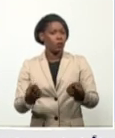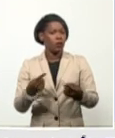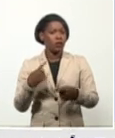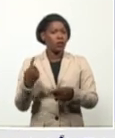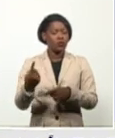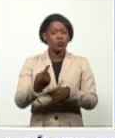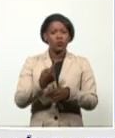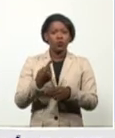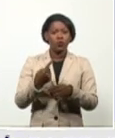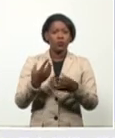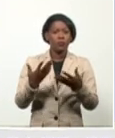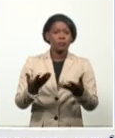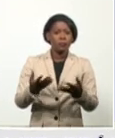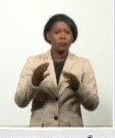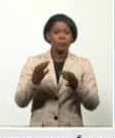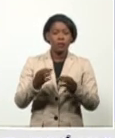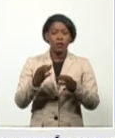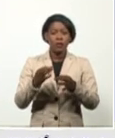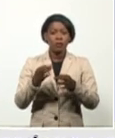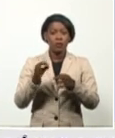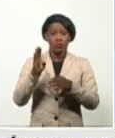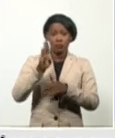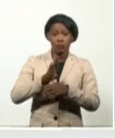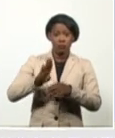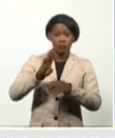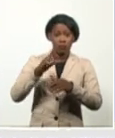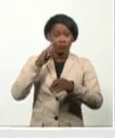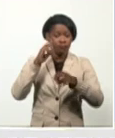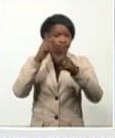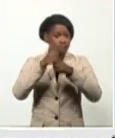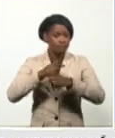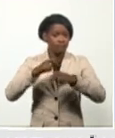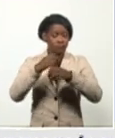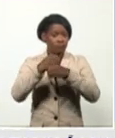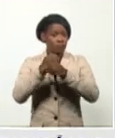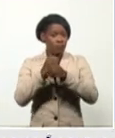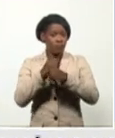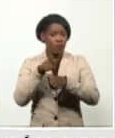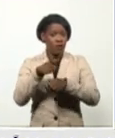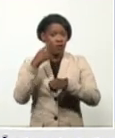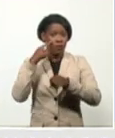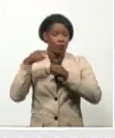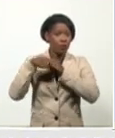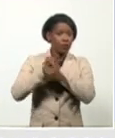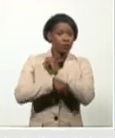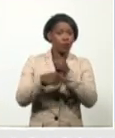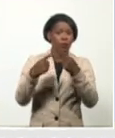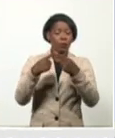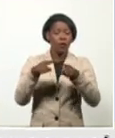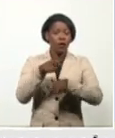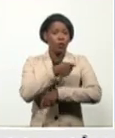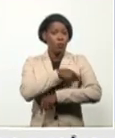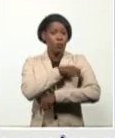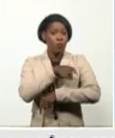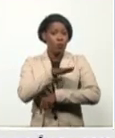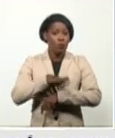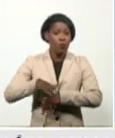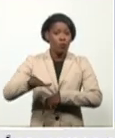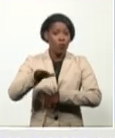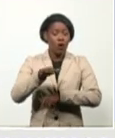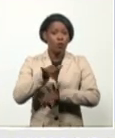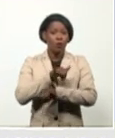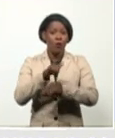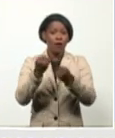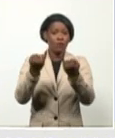la encuesta epidemiológica no se busque el mayor detalle o que la población no aporte todos los contactos, sino